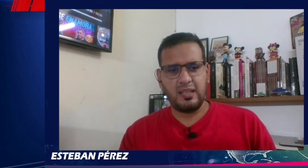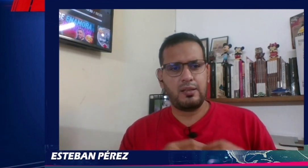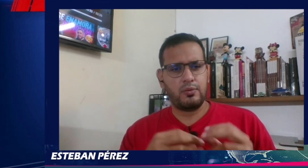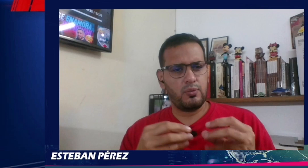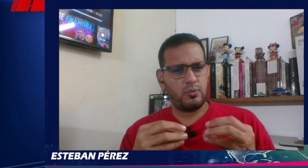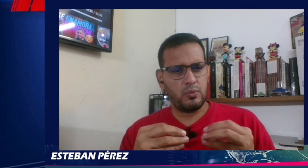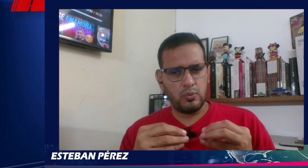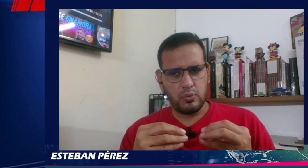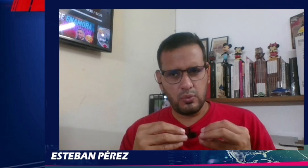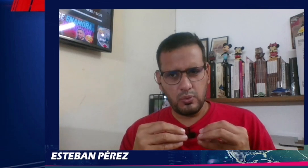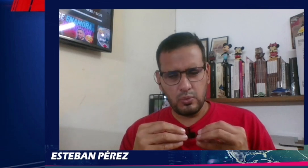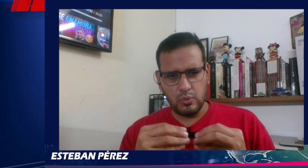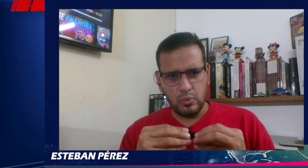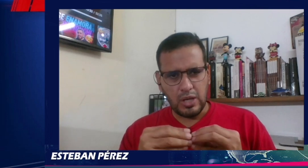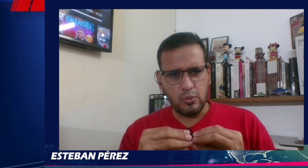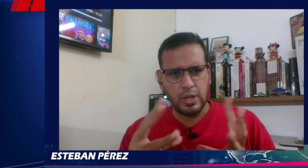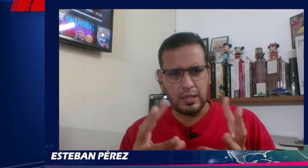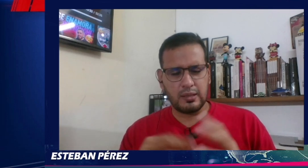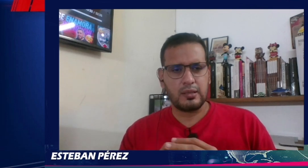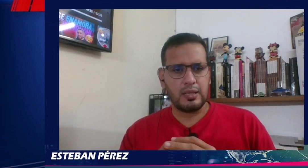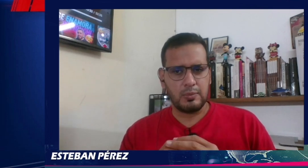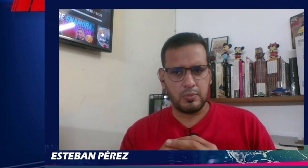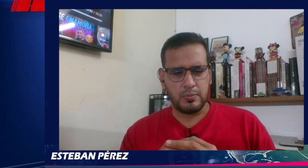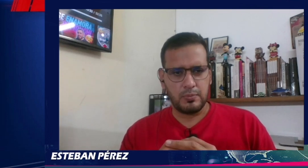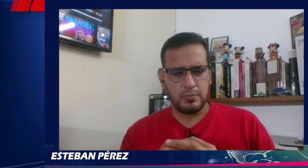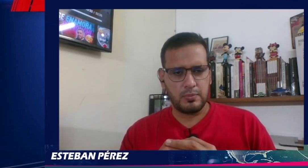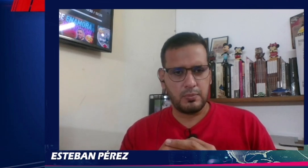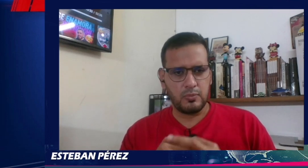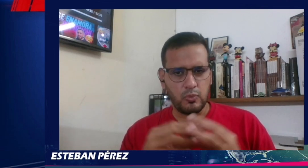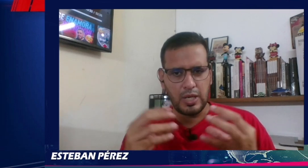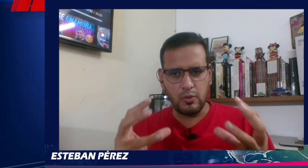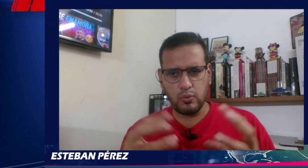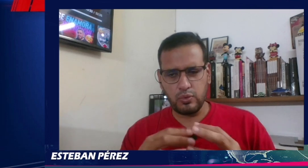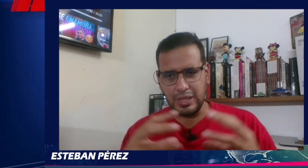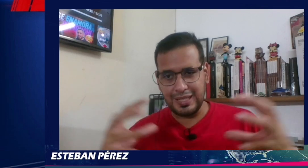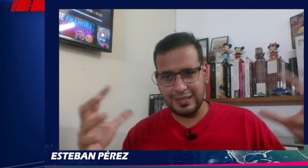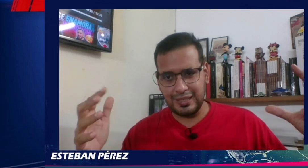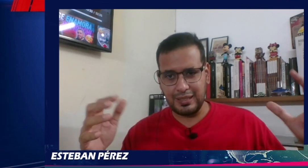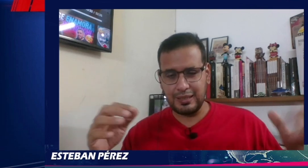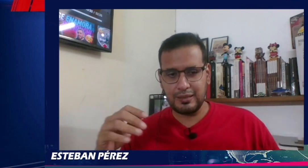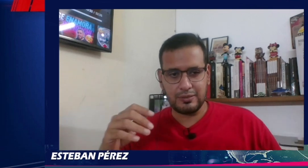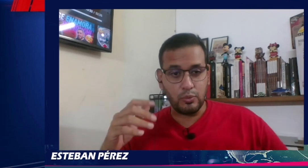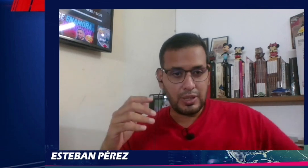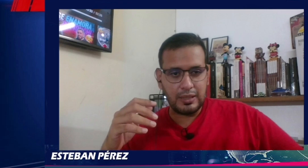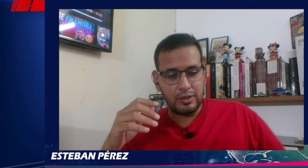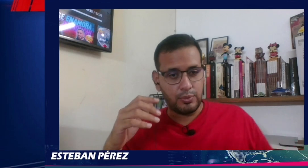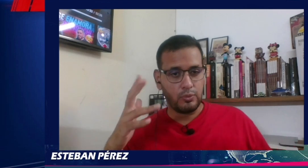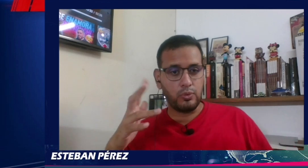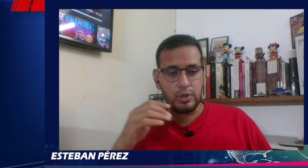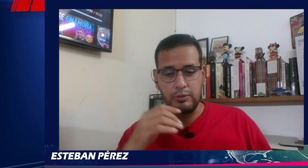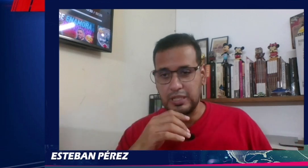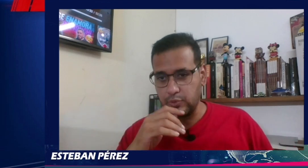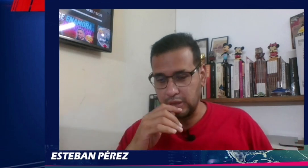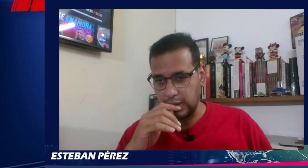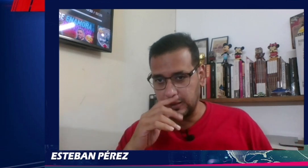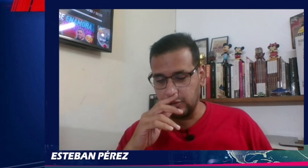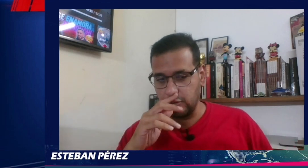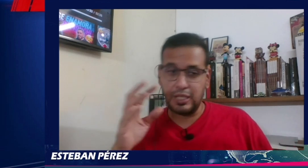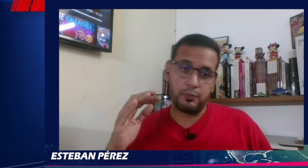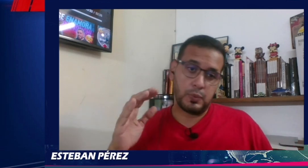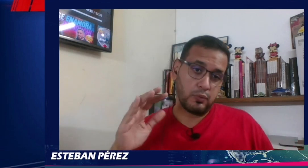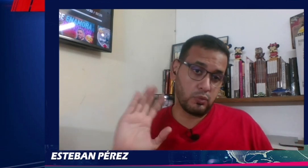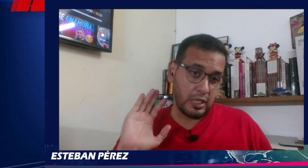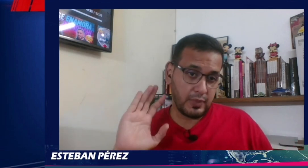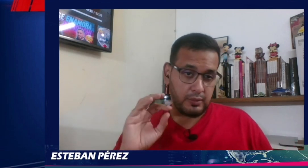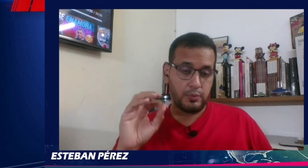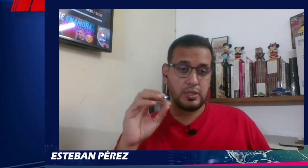que es una ayuda, una luz en este túnel oscuro que estamos atravesando y